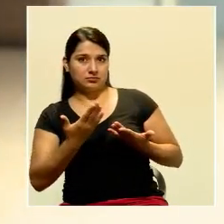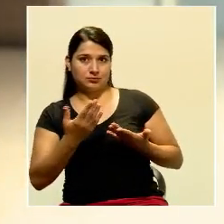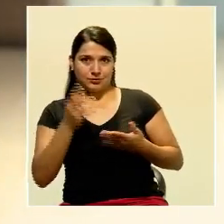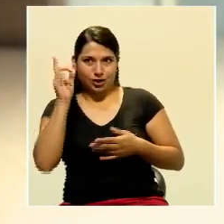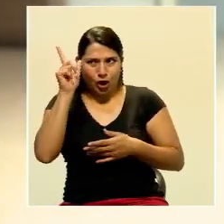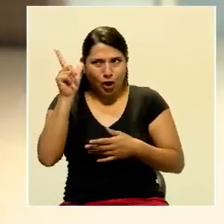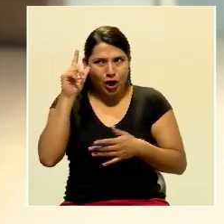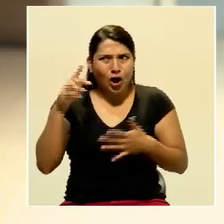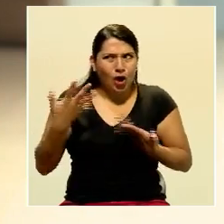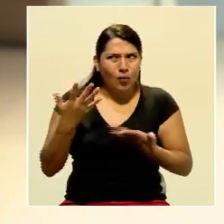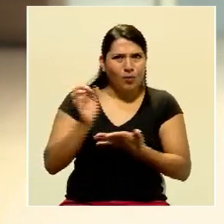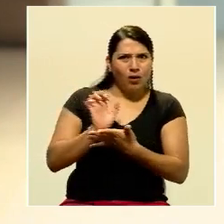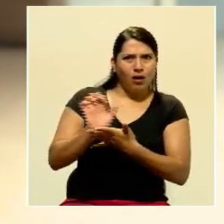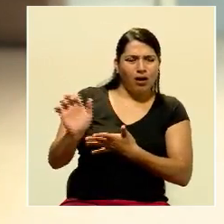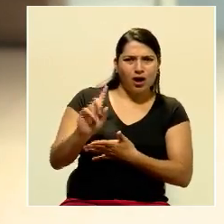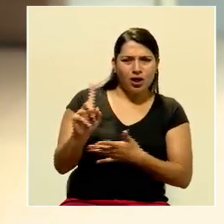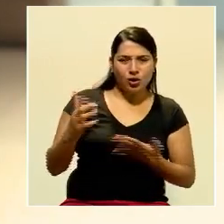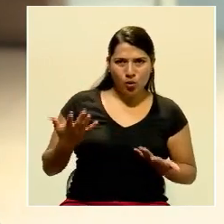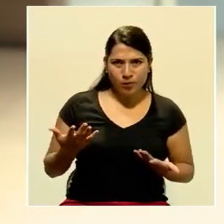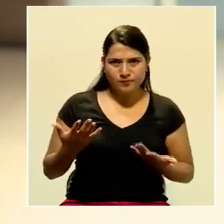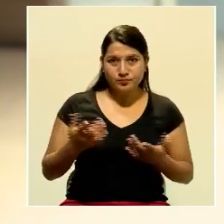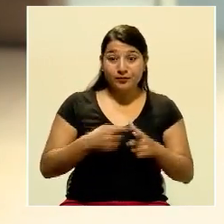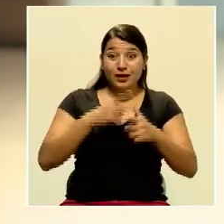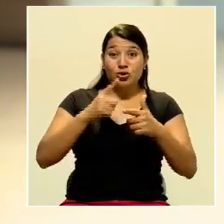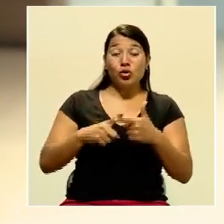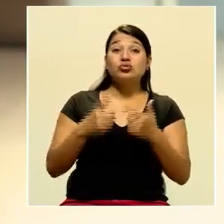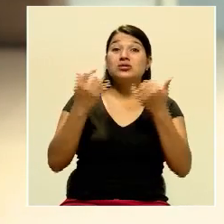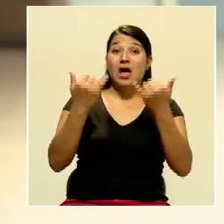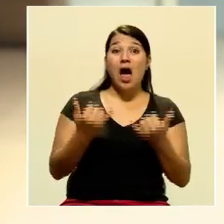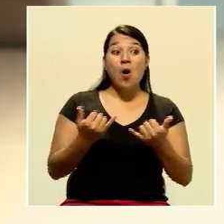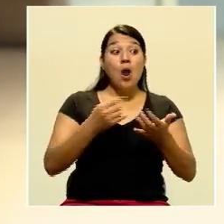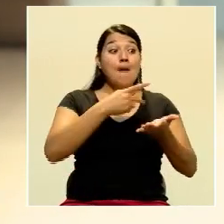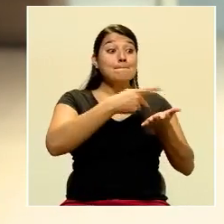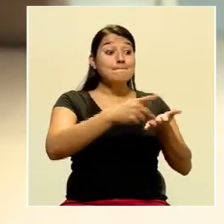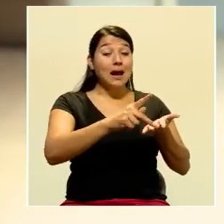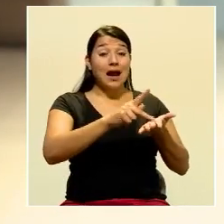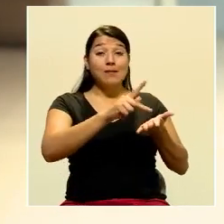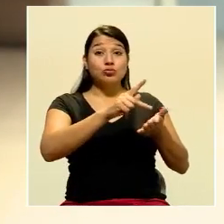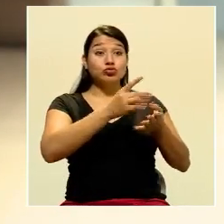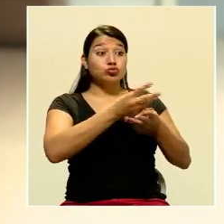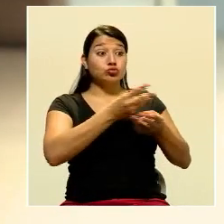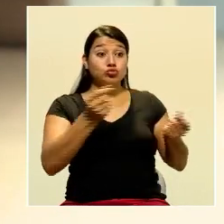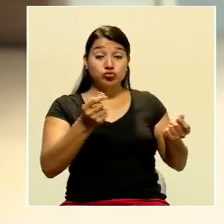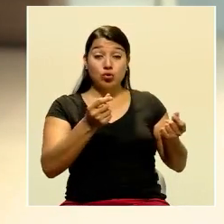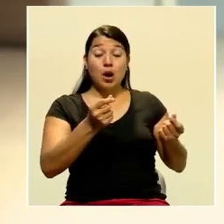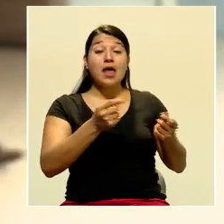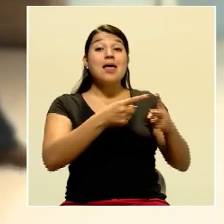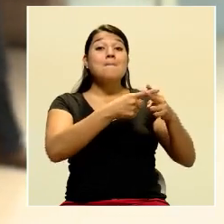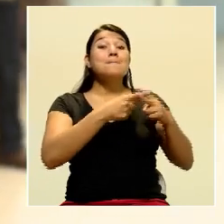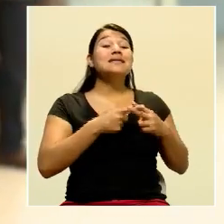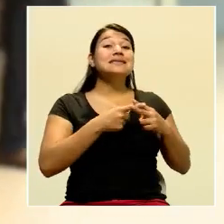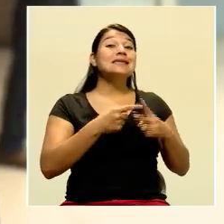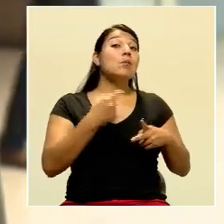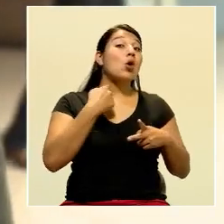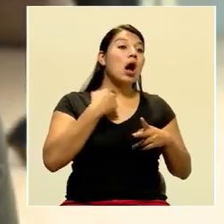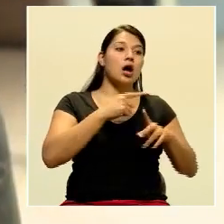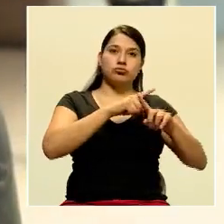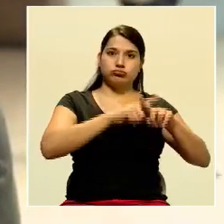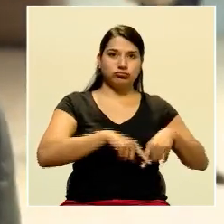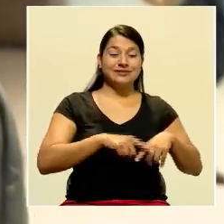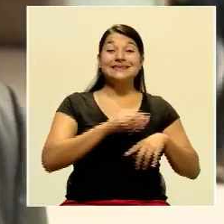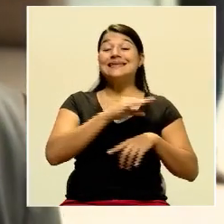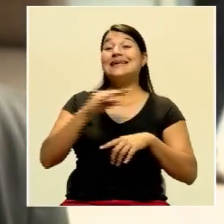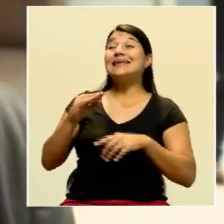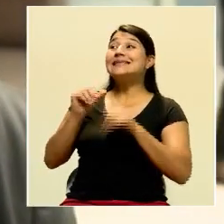millones a pagar deuda cara por deuda barata, pero además de esto, este préstamo contiene